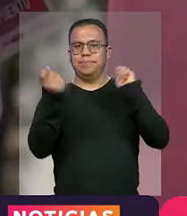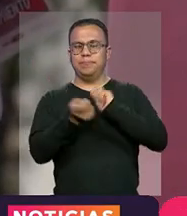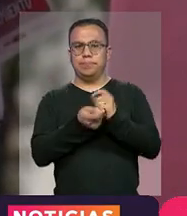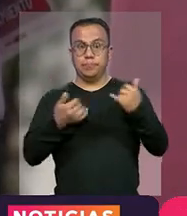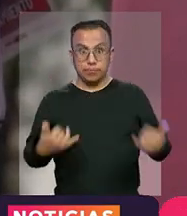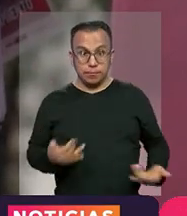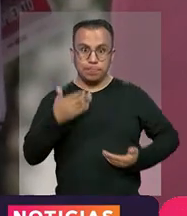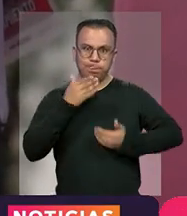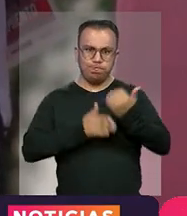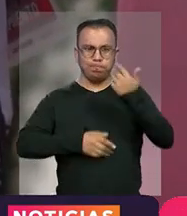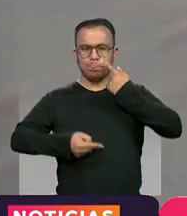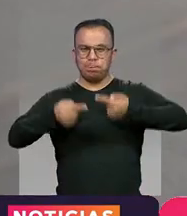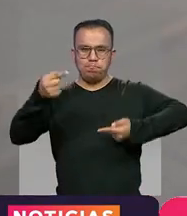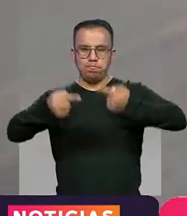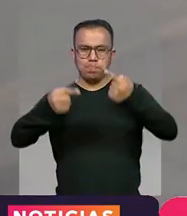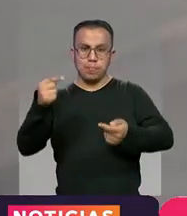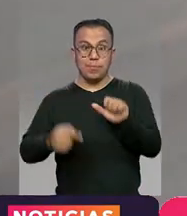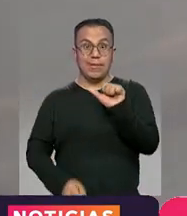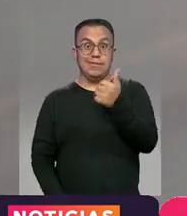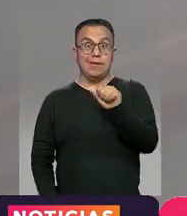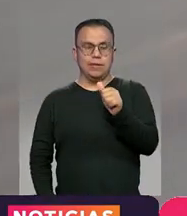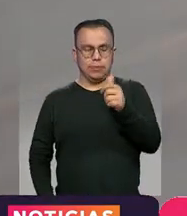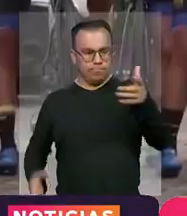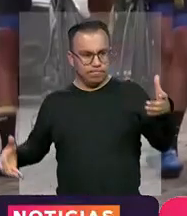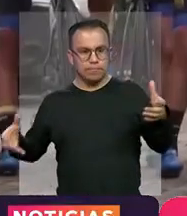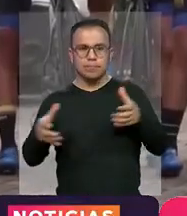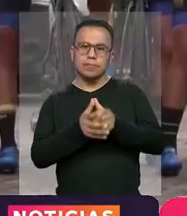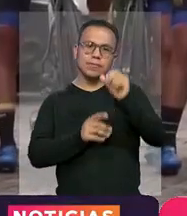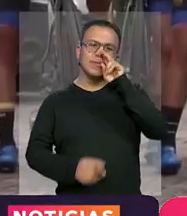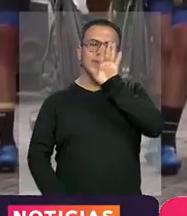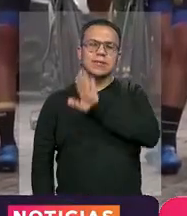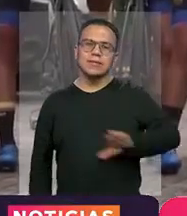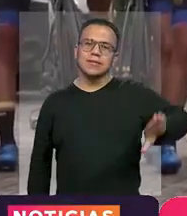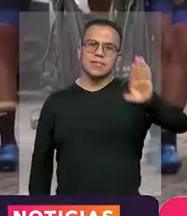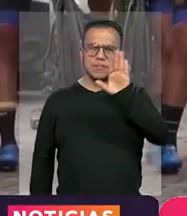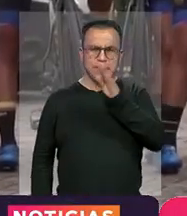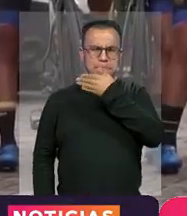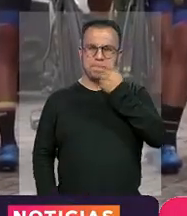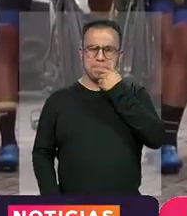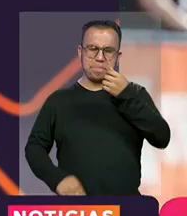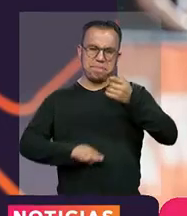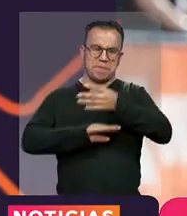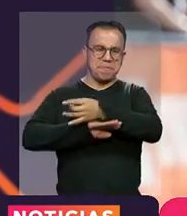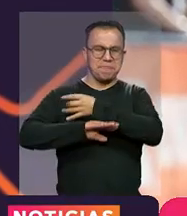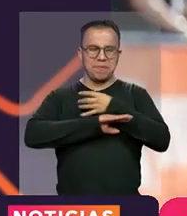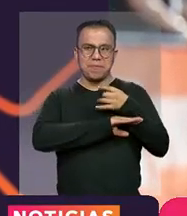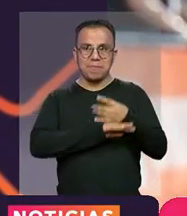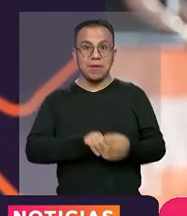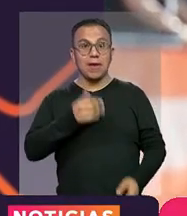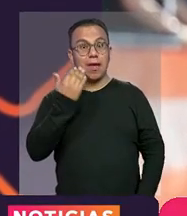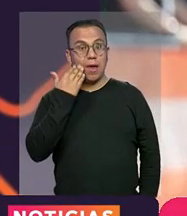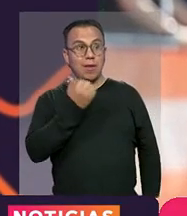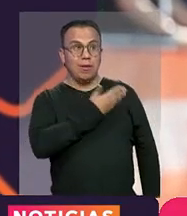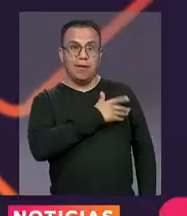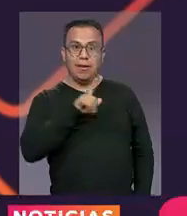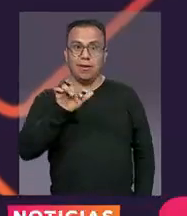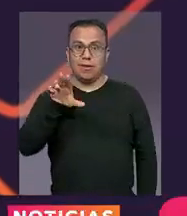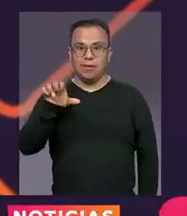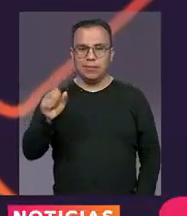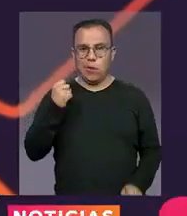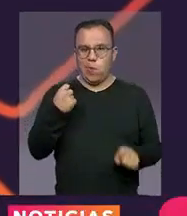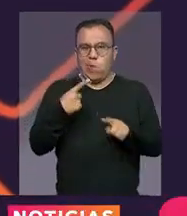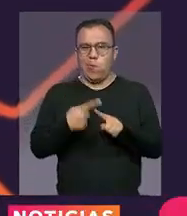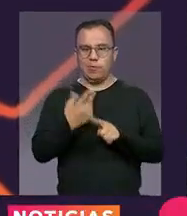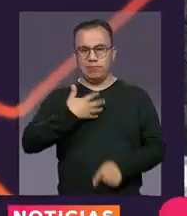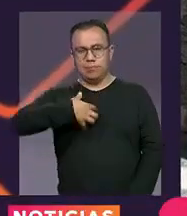edición la competencia tiene un total de 10 etapas, donde las ciclistas nacionales se medirán a las mejores del mundo, como Elisa Longoborgini o la ex